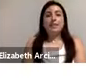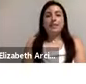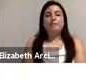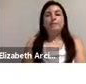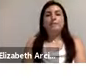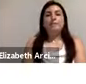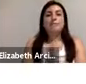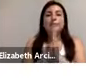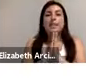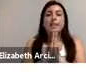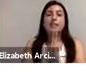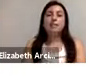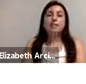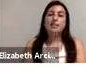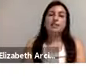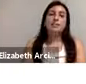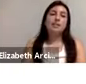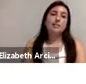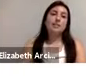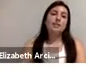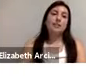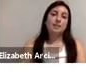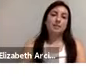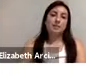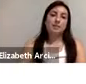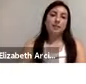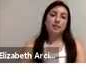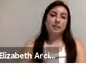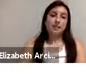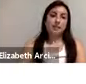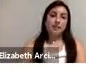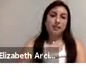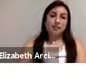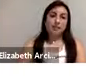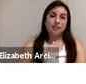Visual, CADIVI. Eli, muchas gracias por aceptar la invitación.